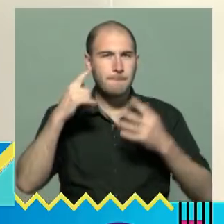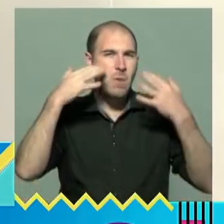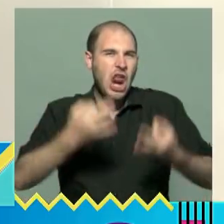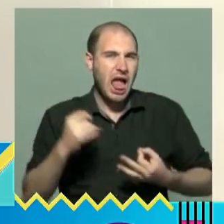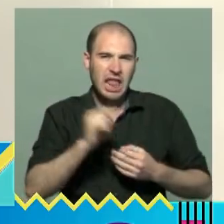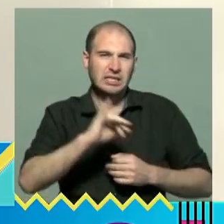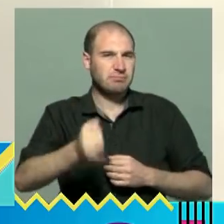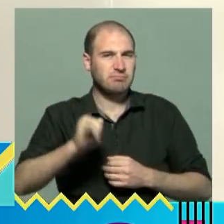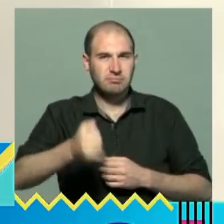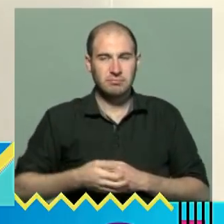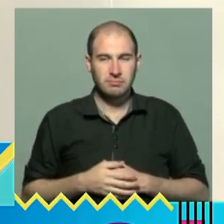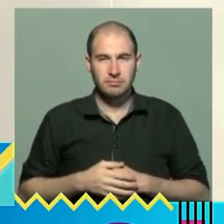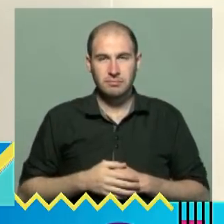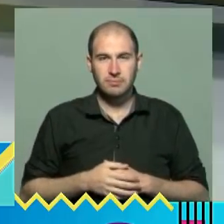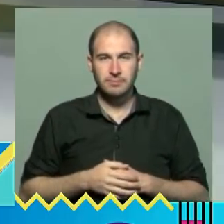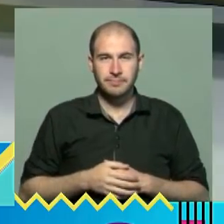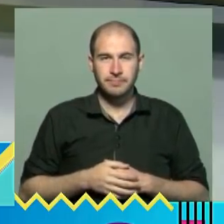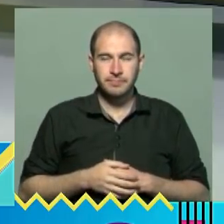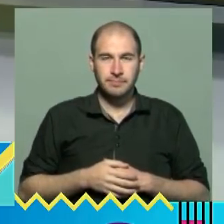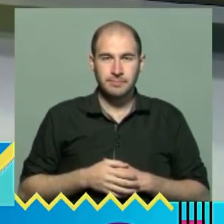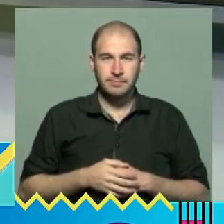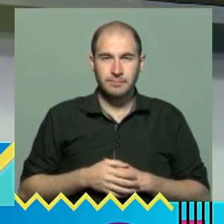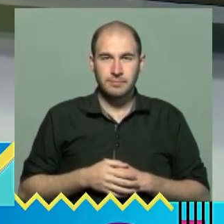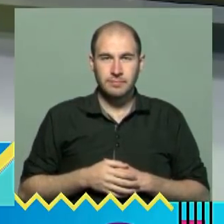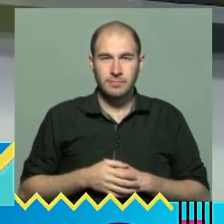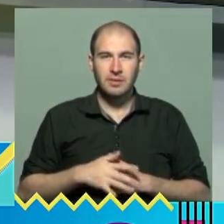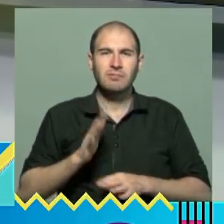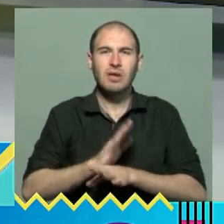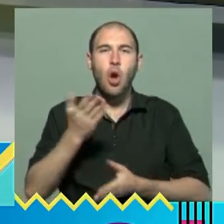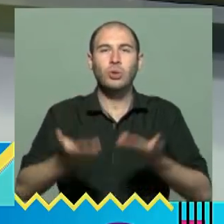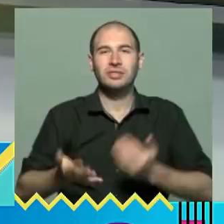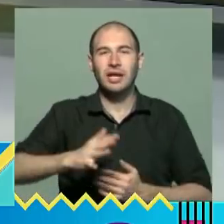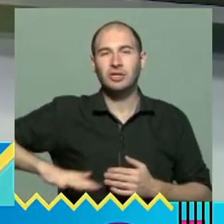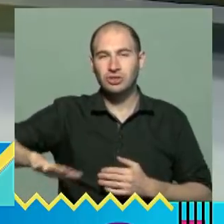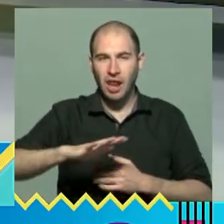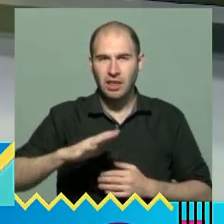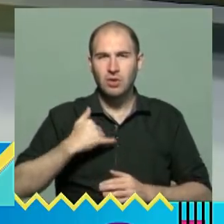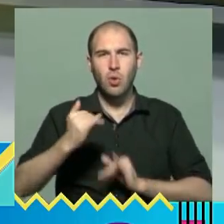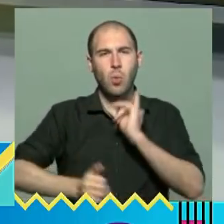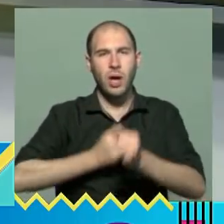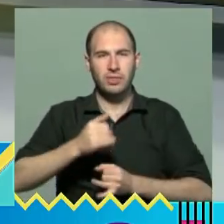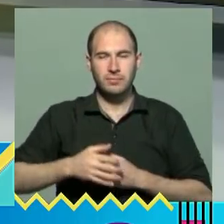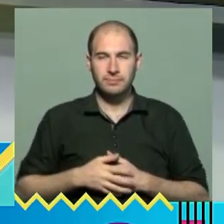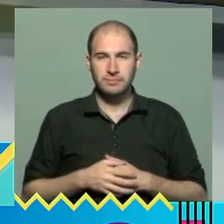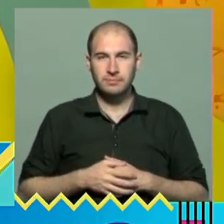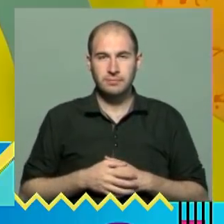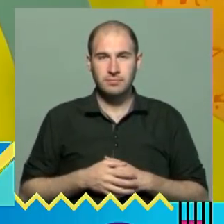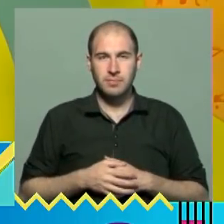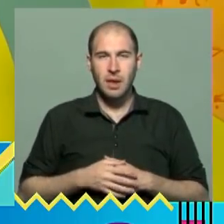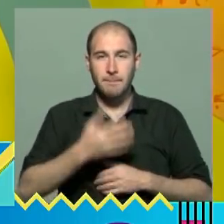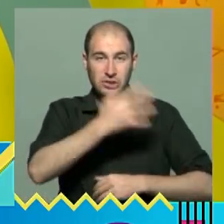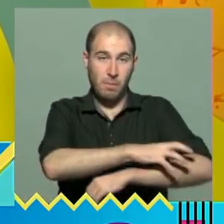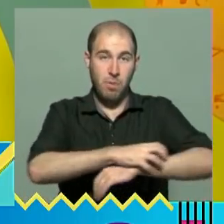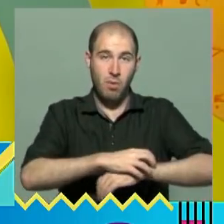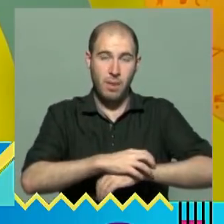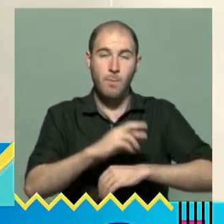moralista, digamos, y que en el sentido de justicia social me refería a que las pobres,